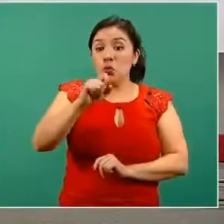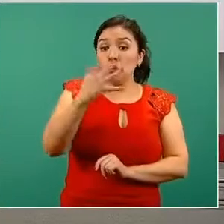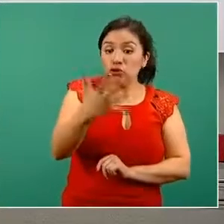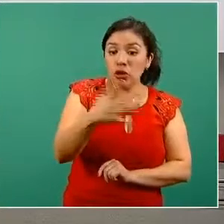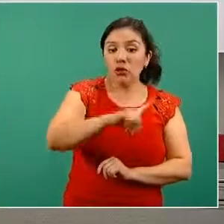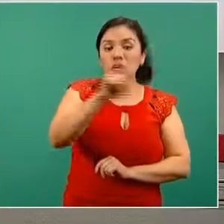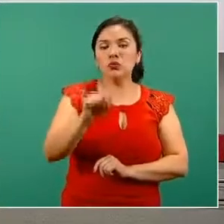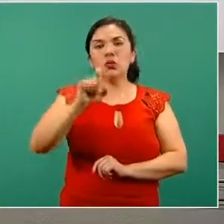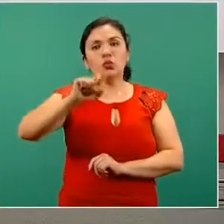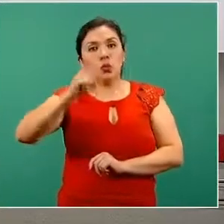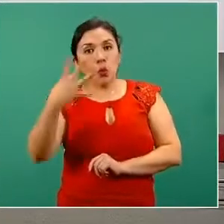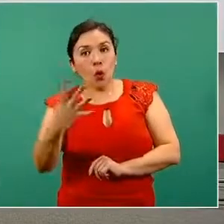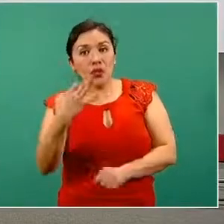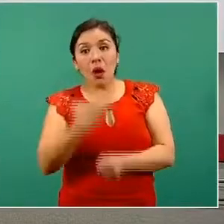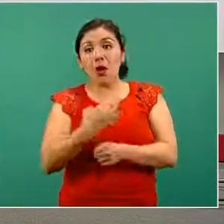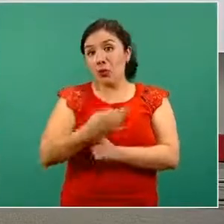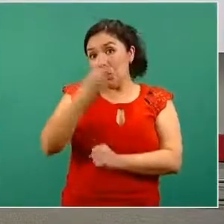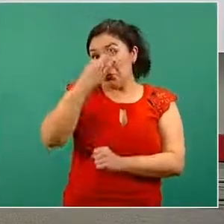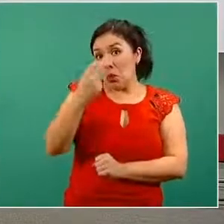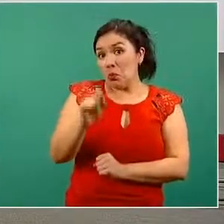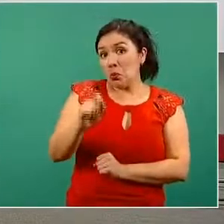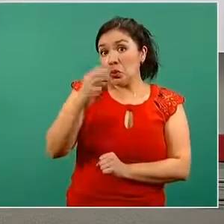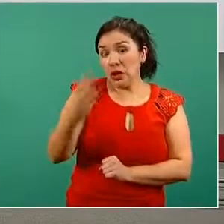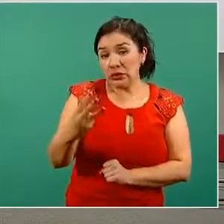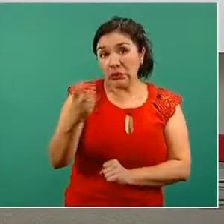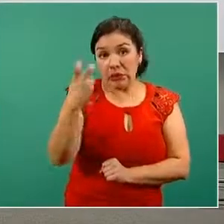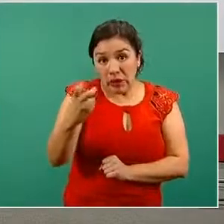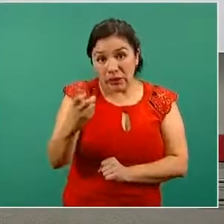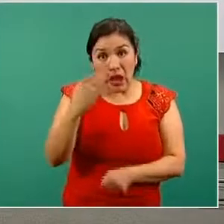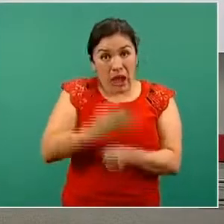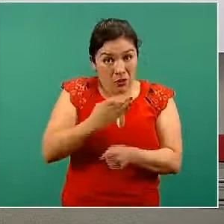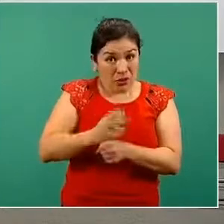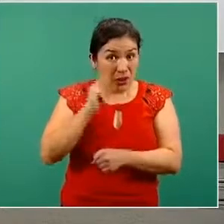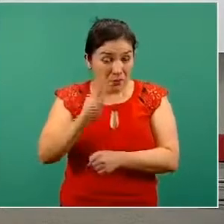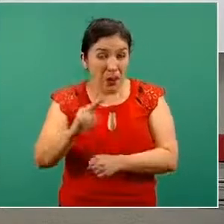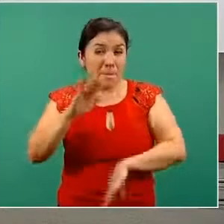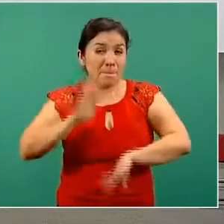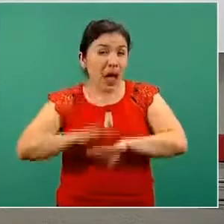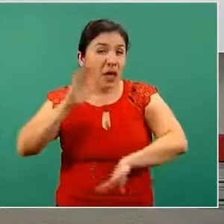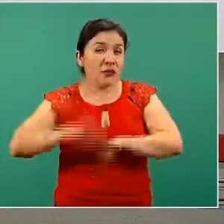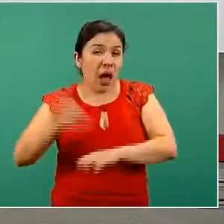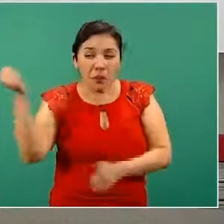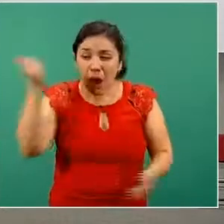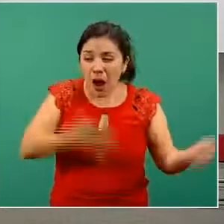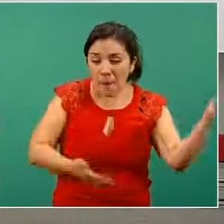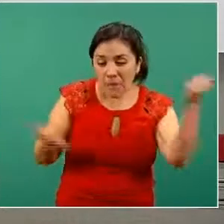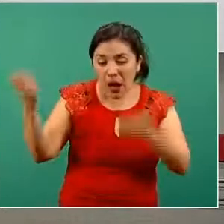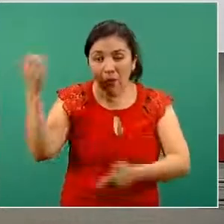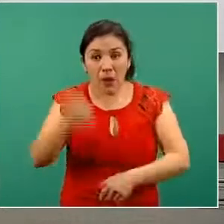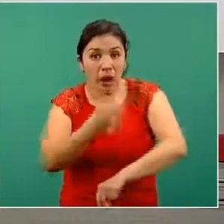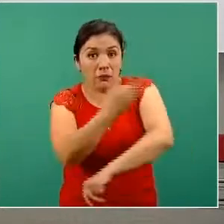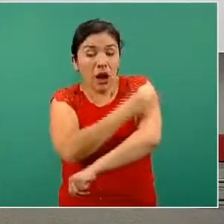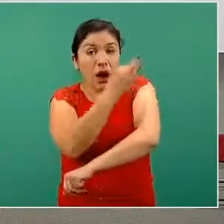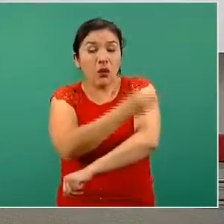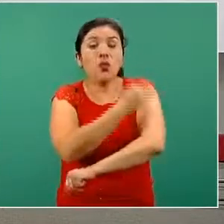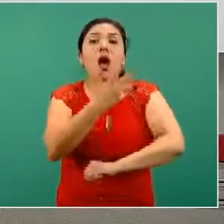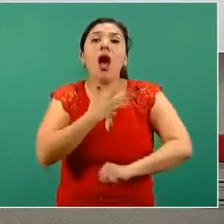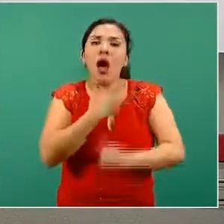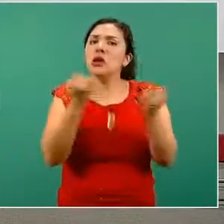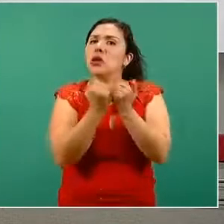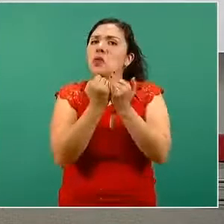bajamos a 0.4 y ahora es de 0.3. Quiere decir que en la medida que han llegado más vacunas, hemos tenido también